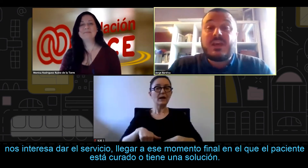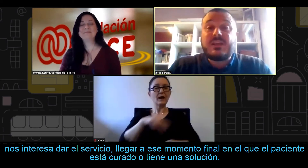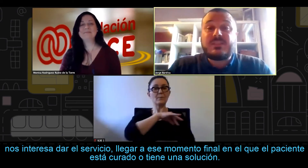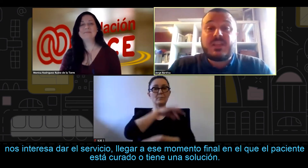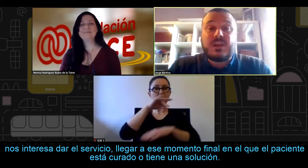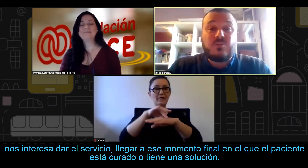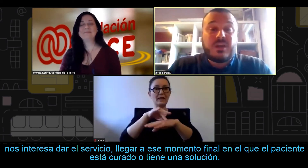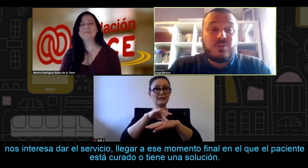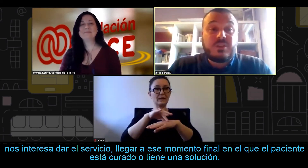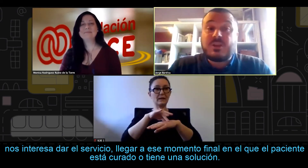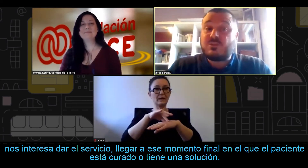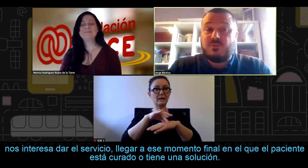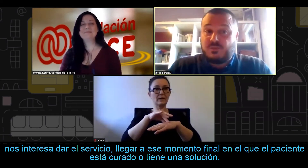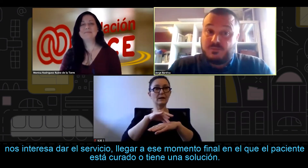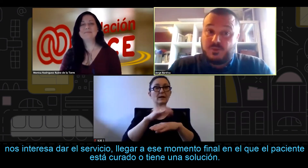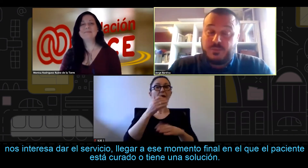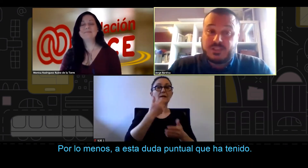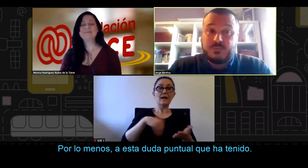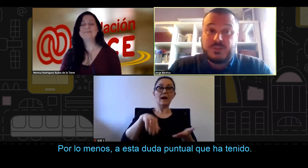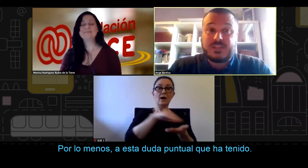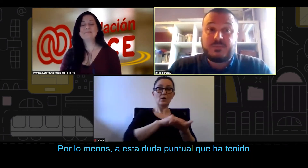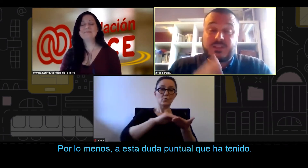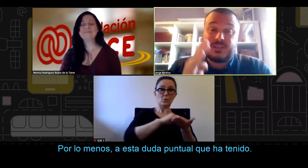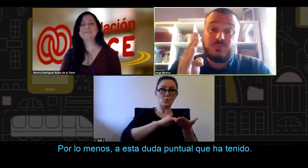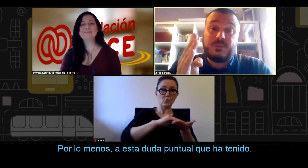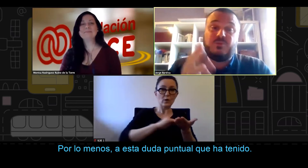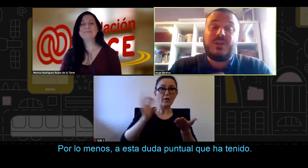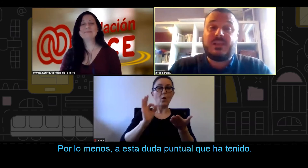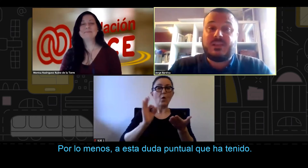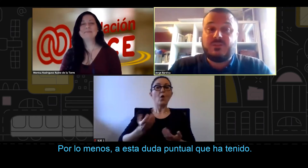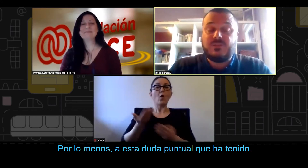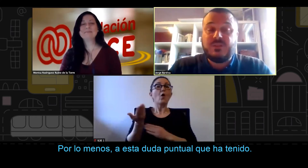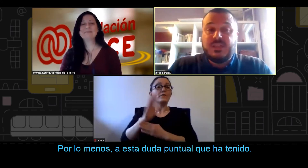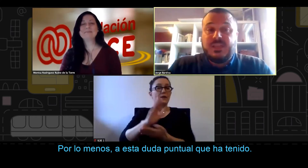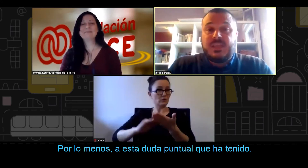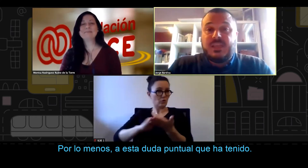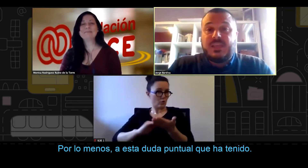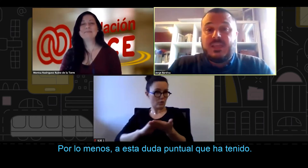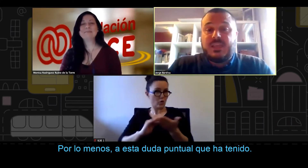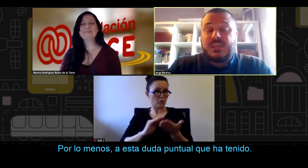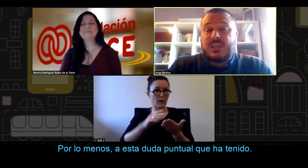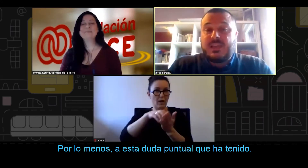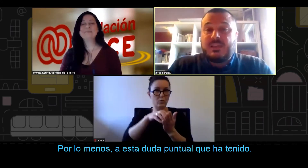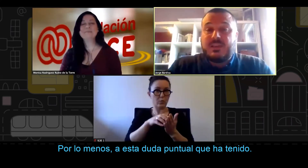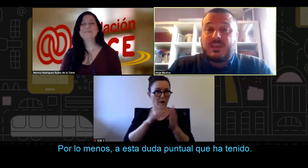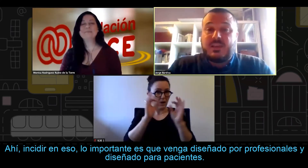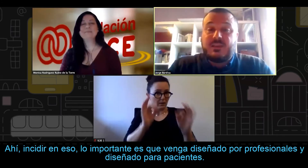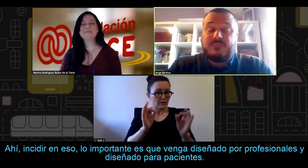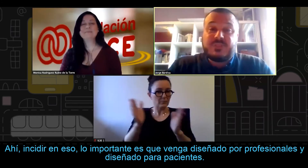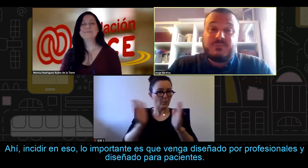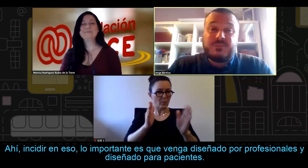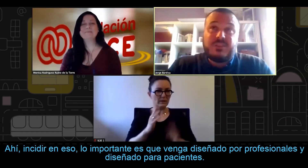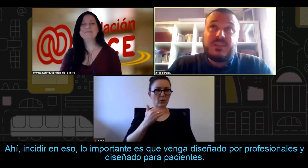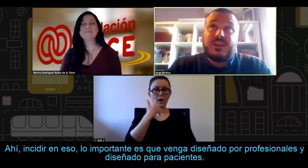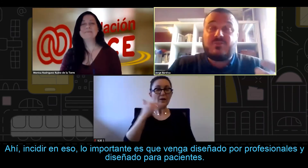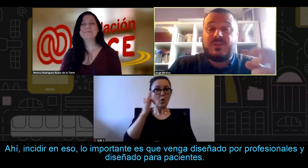ya está curado o tiene una solución, por lo menos a ese momento, a esa duda puntual que ha tenido, ¿no? Y ahí